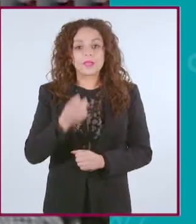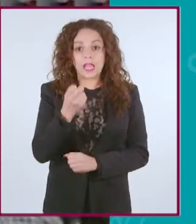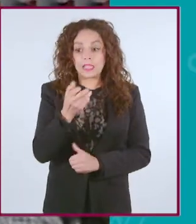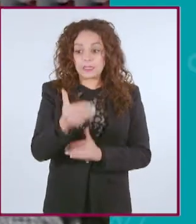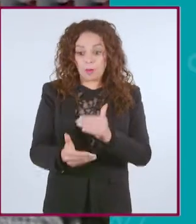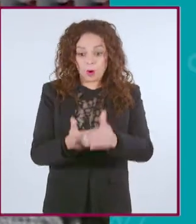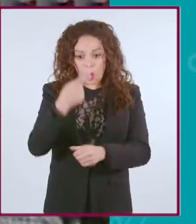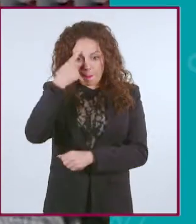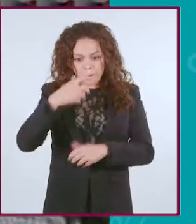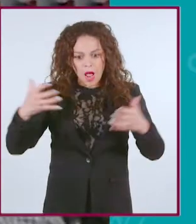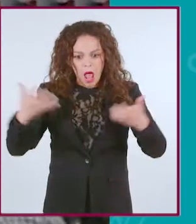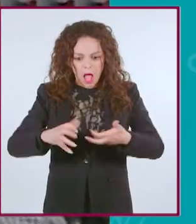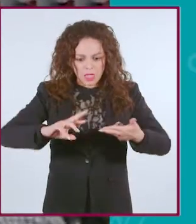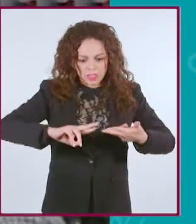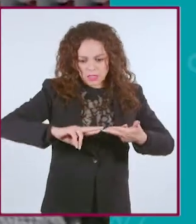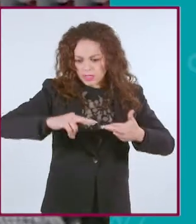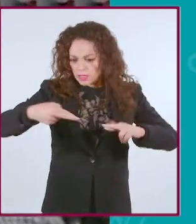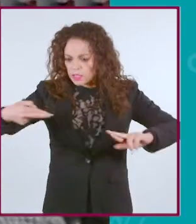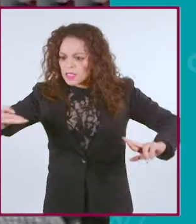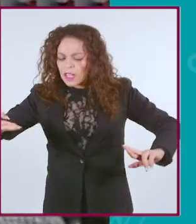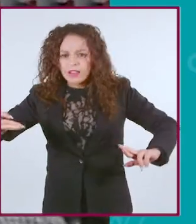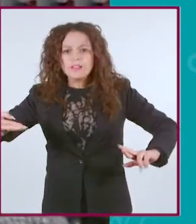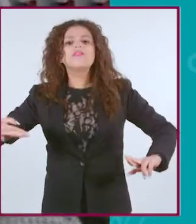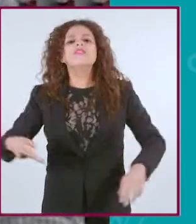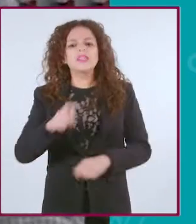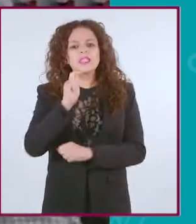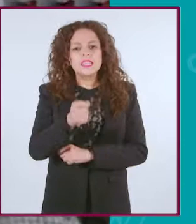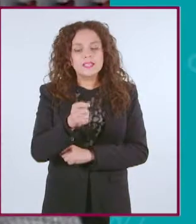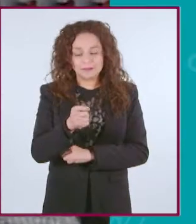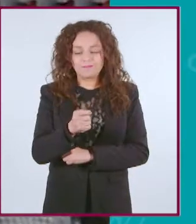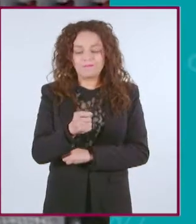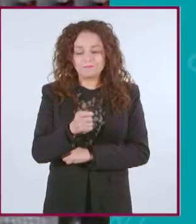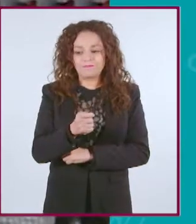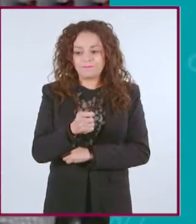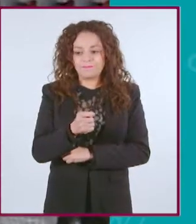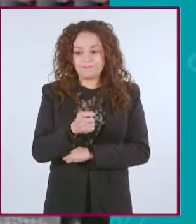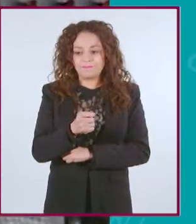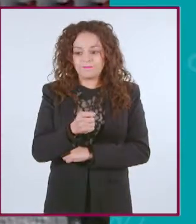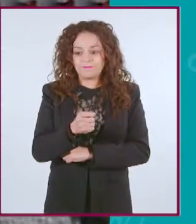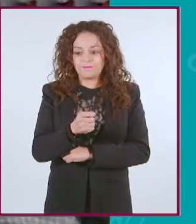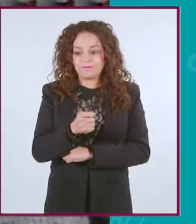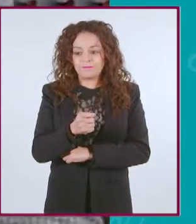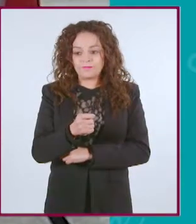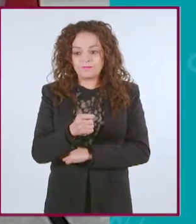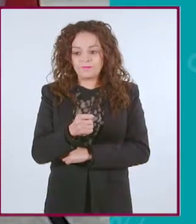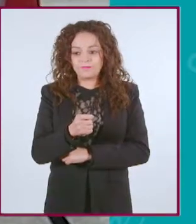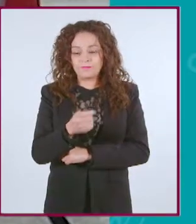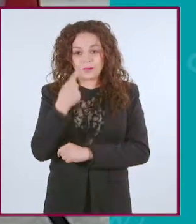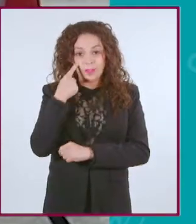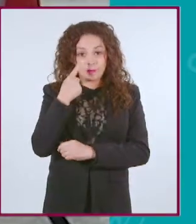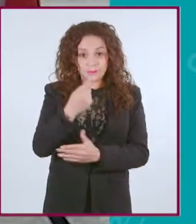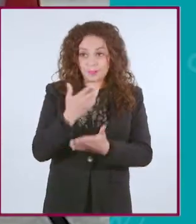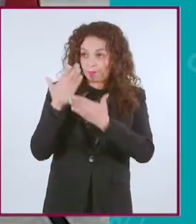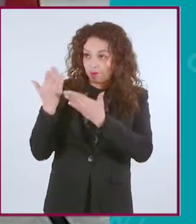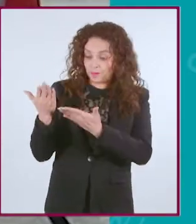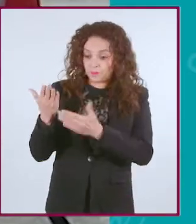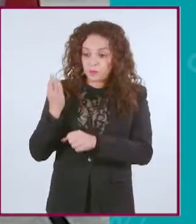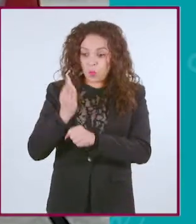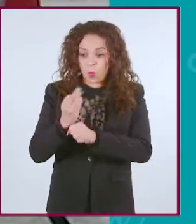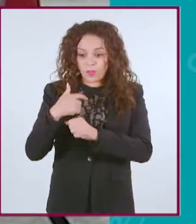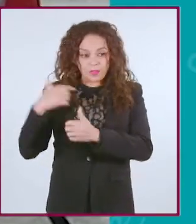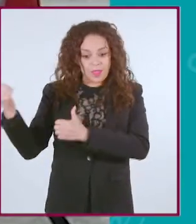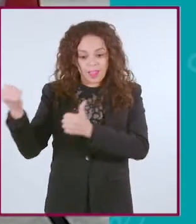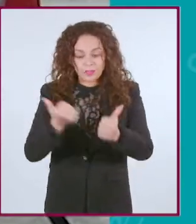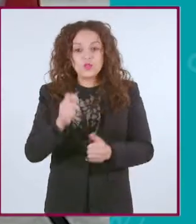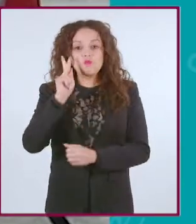para hacer un hilo es el siguiente. Nosotros, ¿me permites? Claro, aquí tenemos, de hecho me traje precisamente estas pruebas